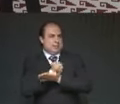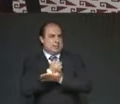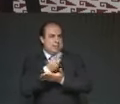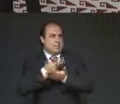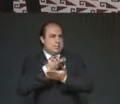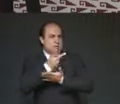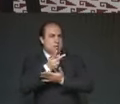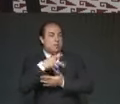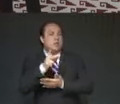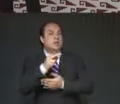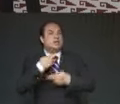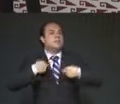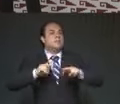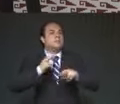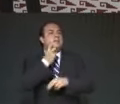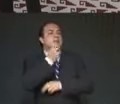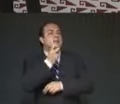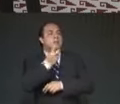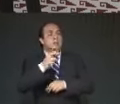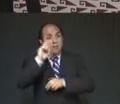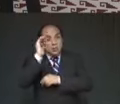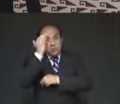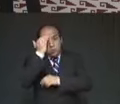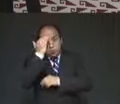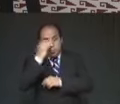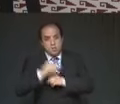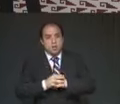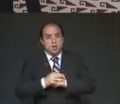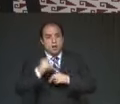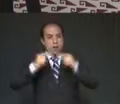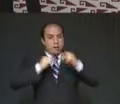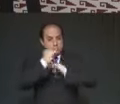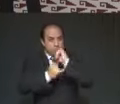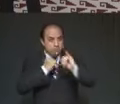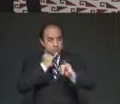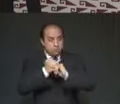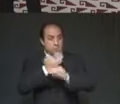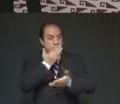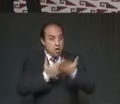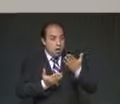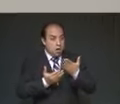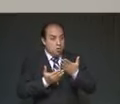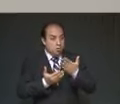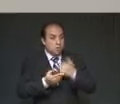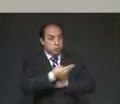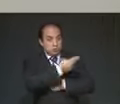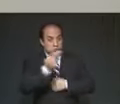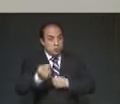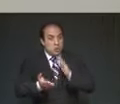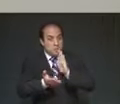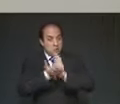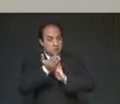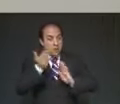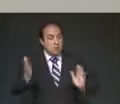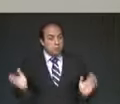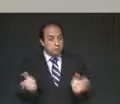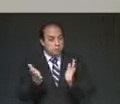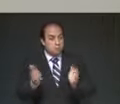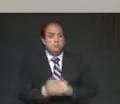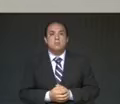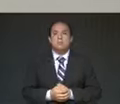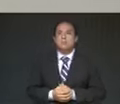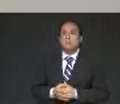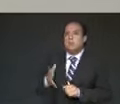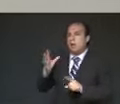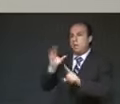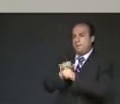precisamente este tipo de reconocimientos a nivel internacional a una obra que ustedes impulsaron? Pues más que un logro